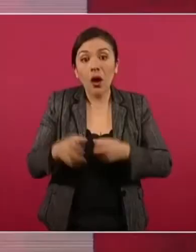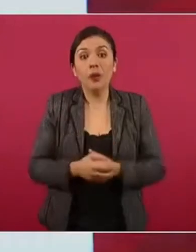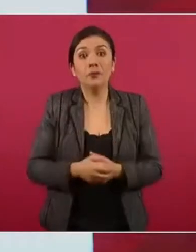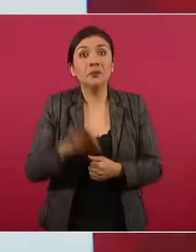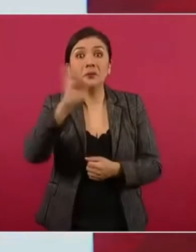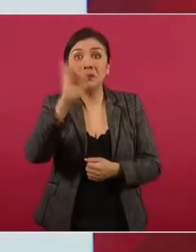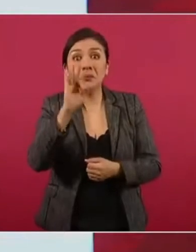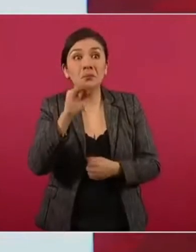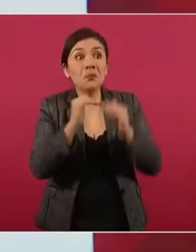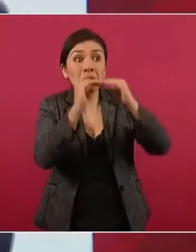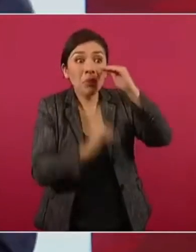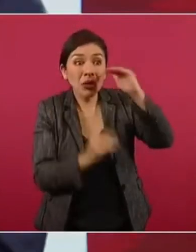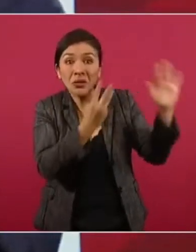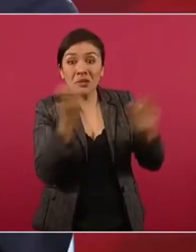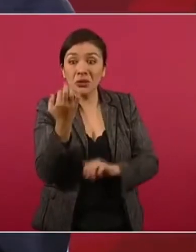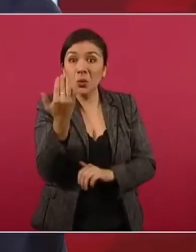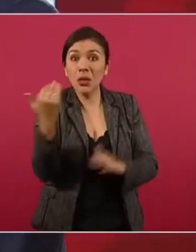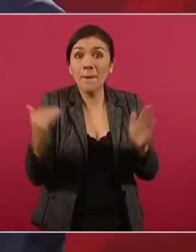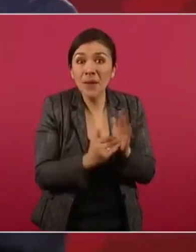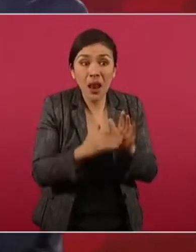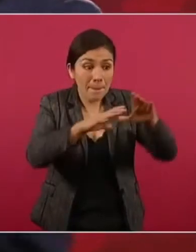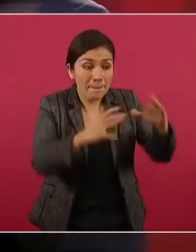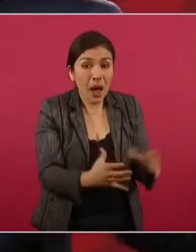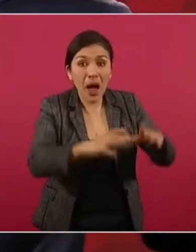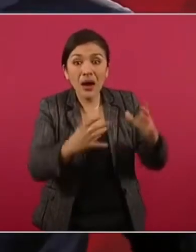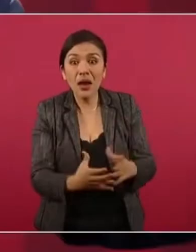se reduce en 350,000 barriles.